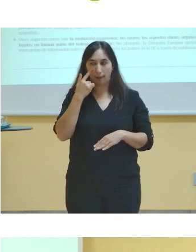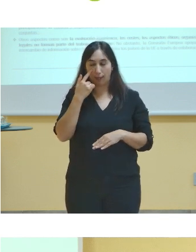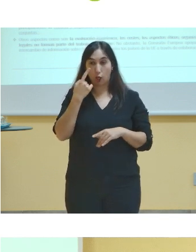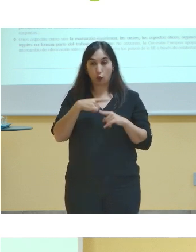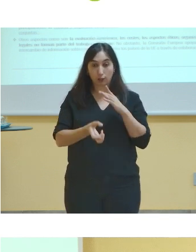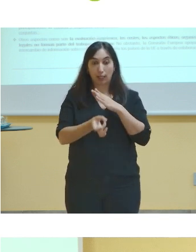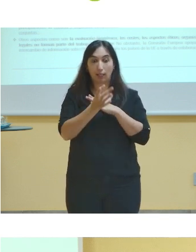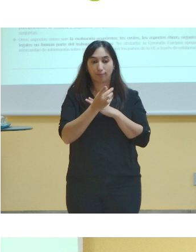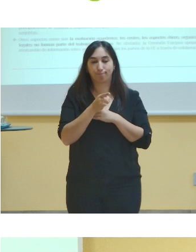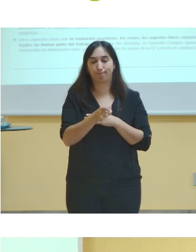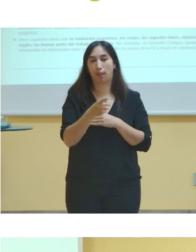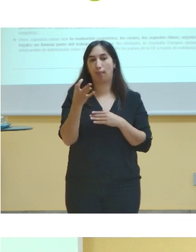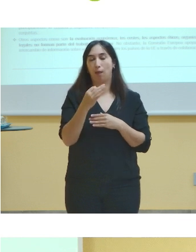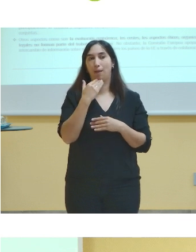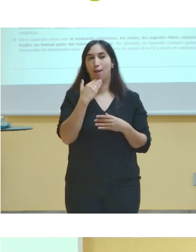que tengan